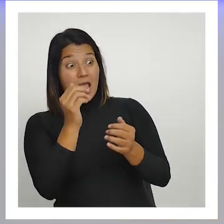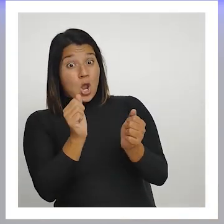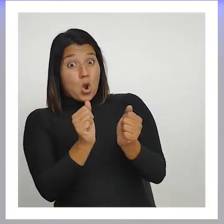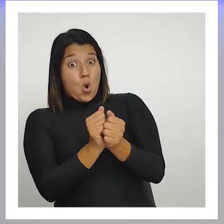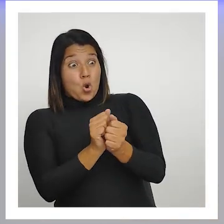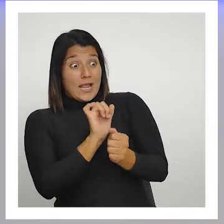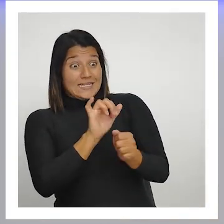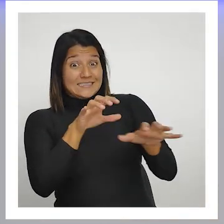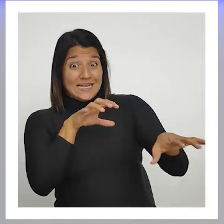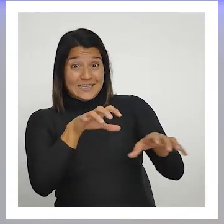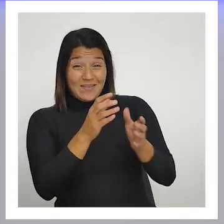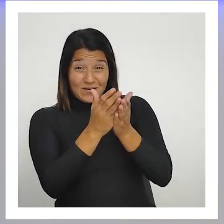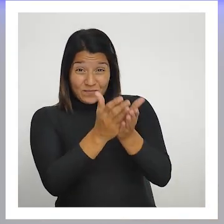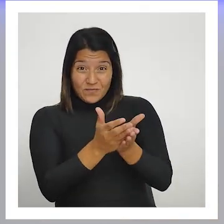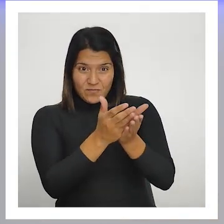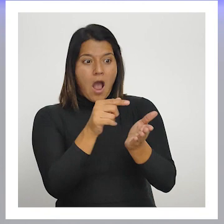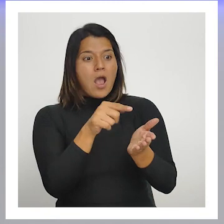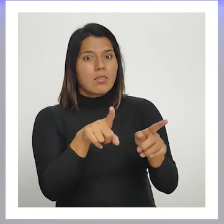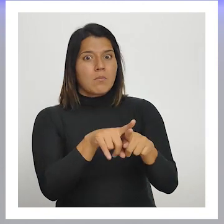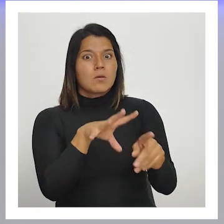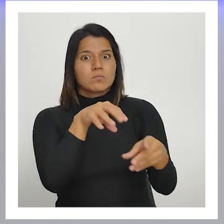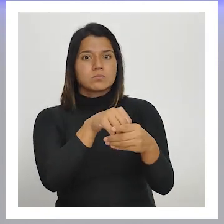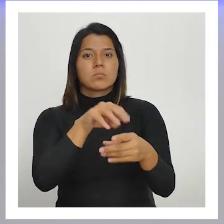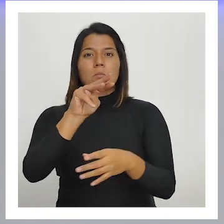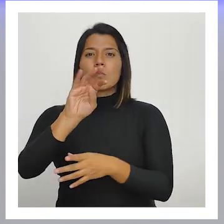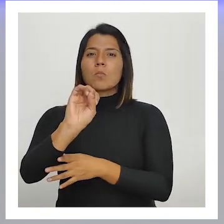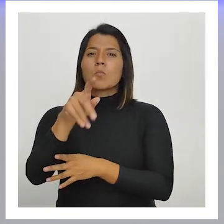muchas actividades en este país. Es